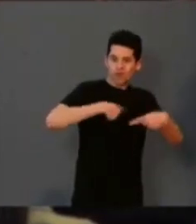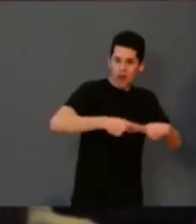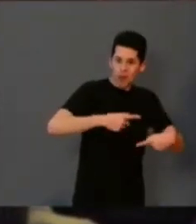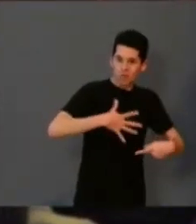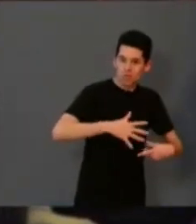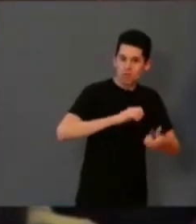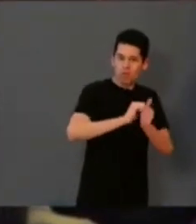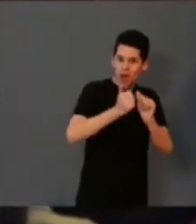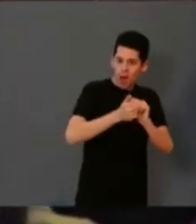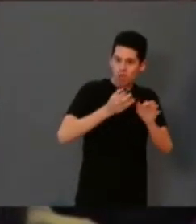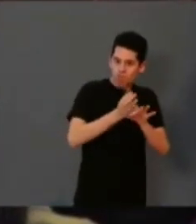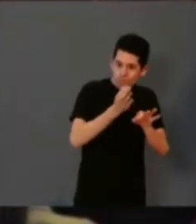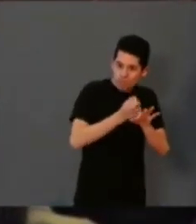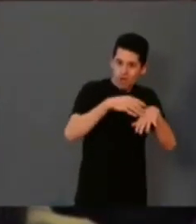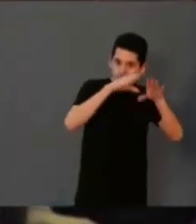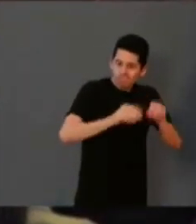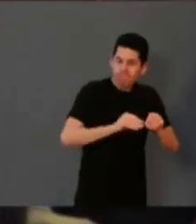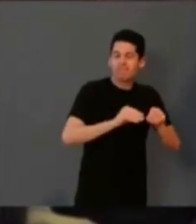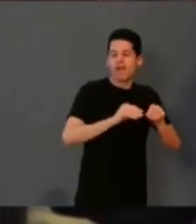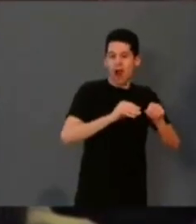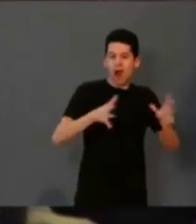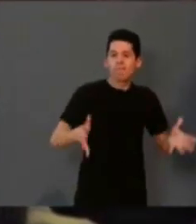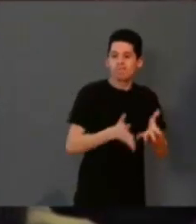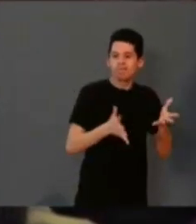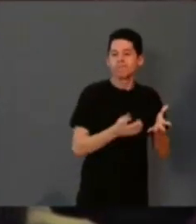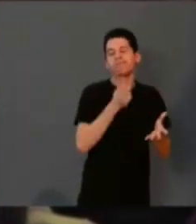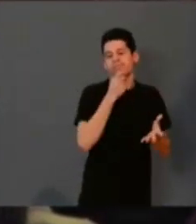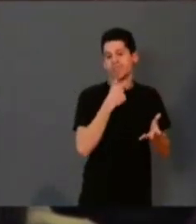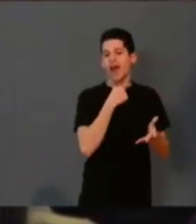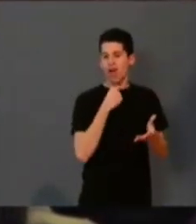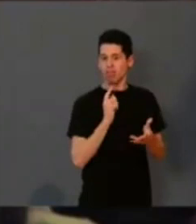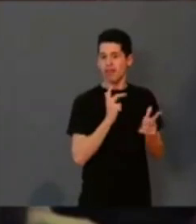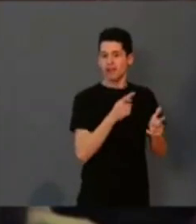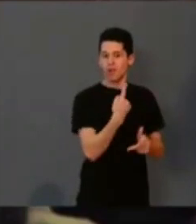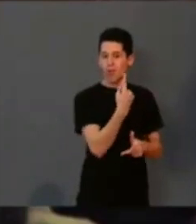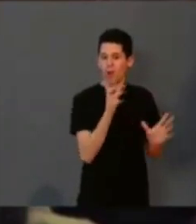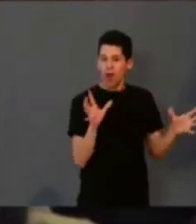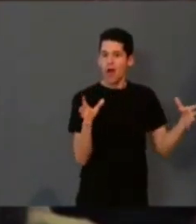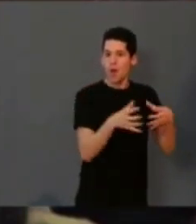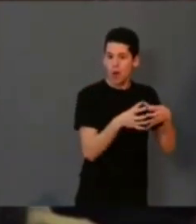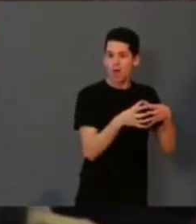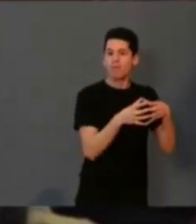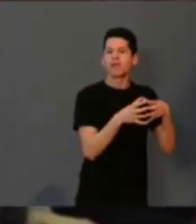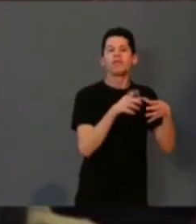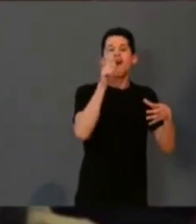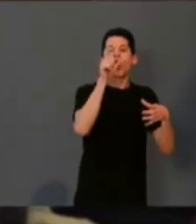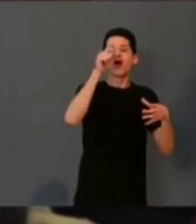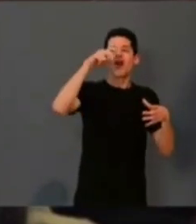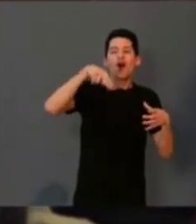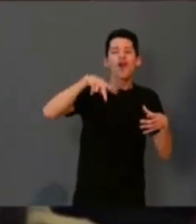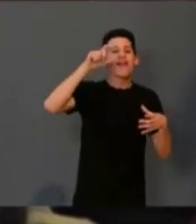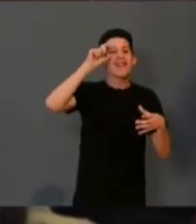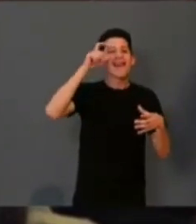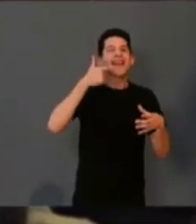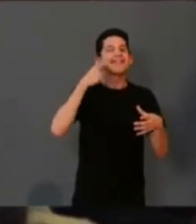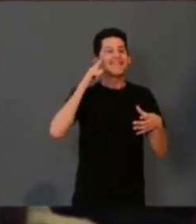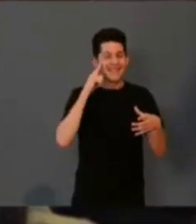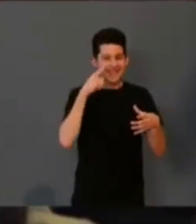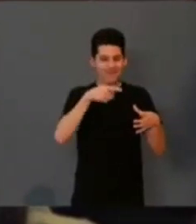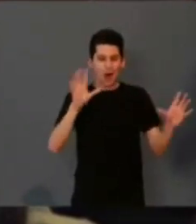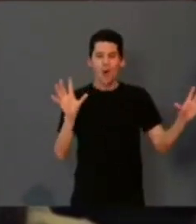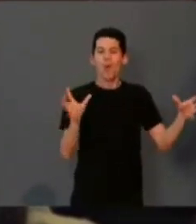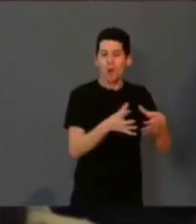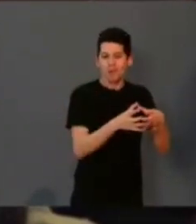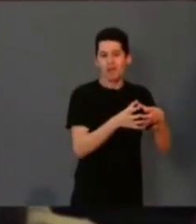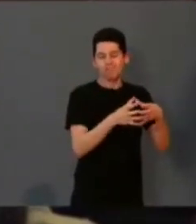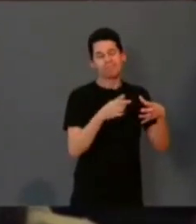están apoyando una de las redes que hemos apoyado y hemos promovido que es conessi así que muy gustosos de